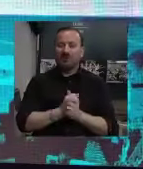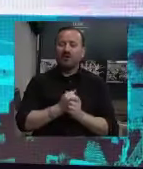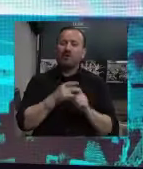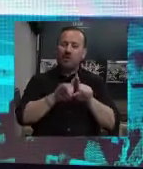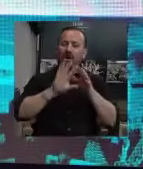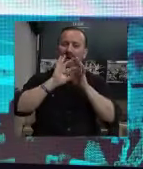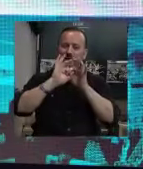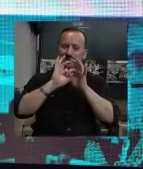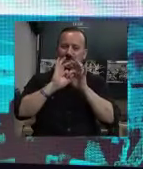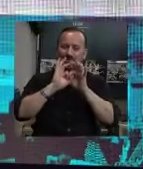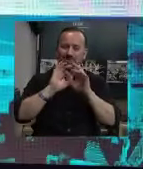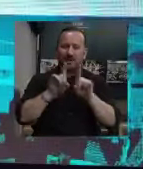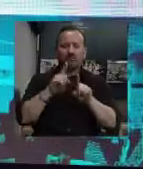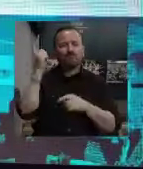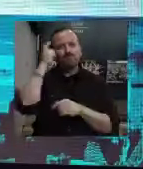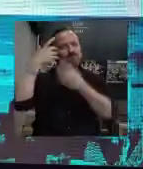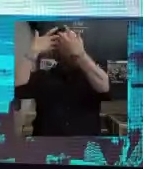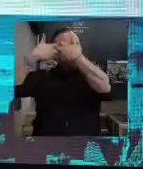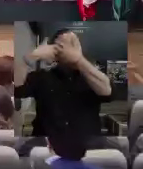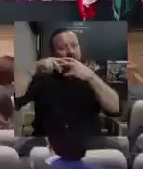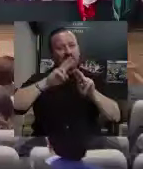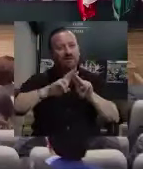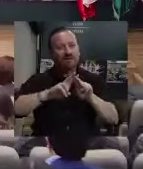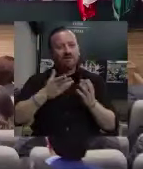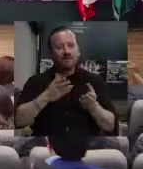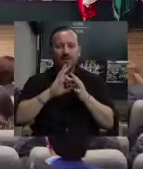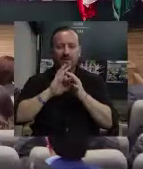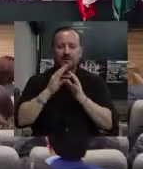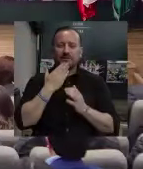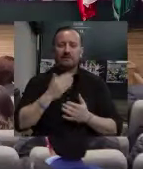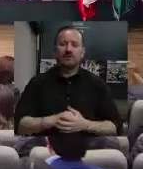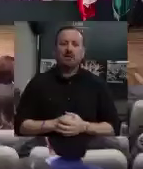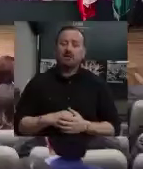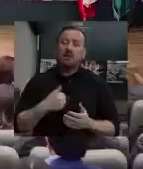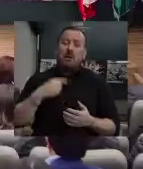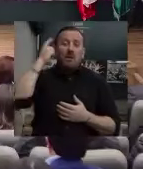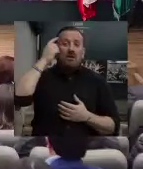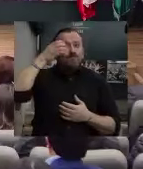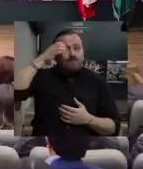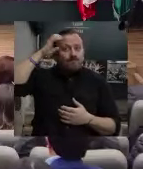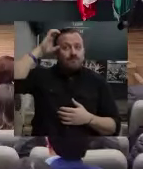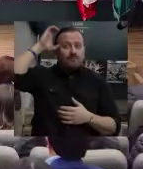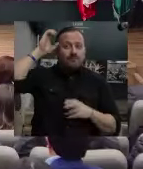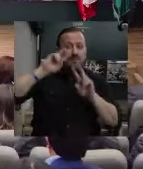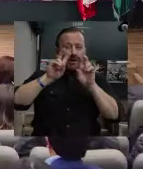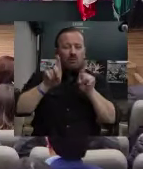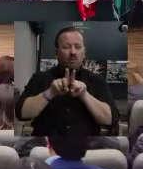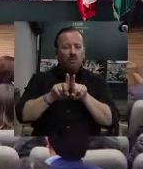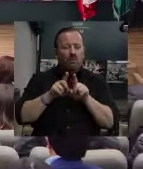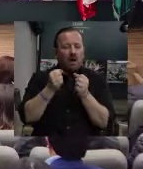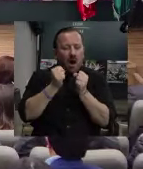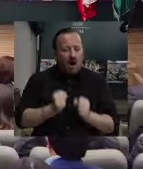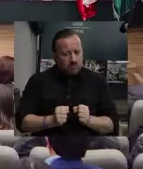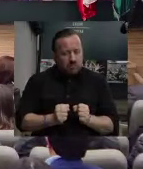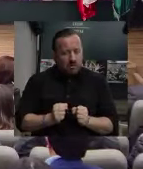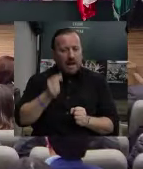le agradezco y te agradezco la reflexión que haces Yo creo que tal vez la madurez tenga que ver con la capacidad de entender que